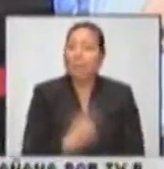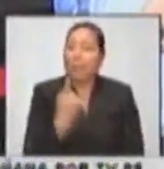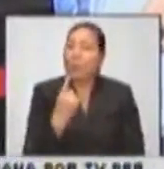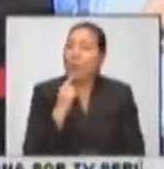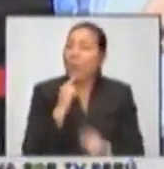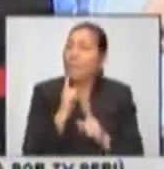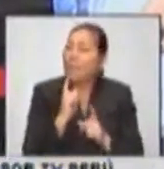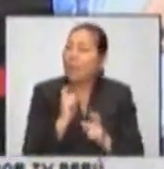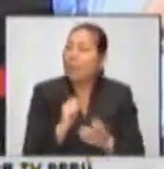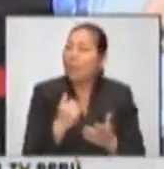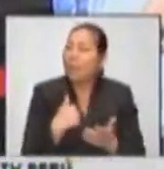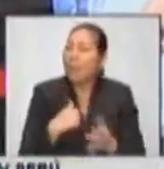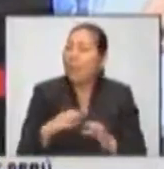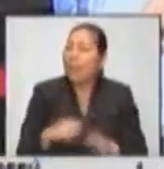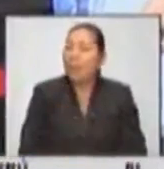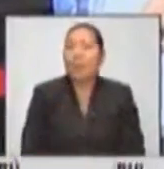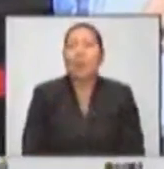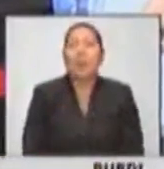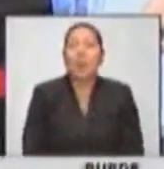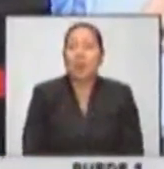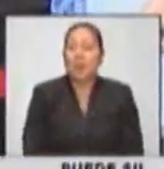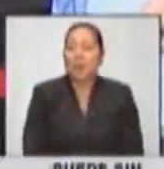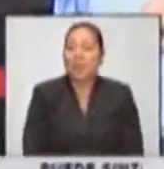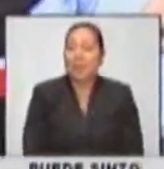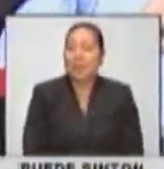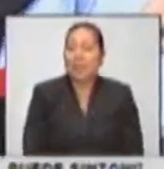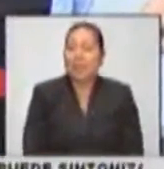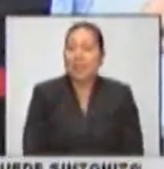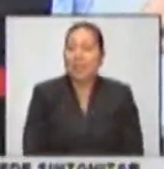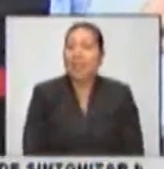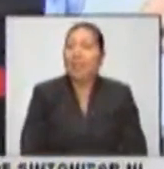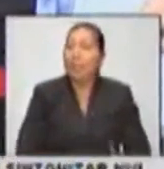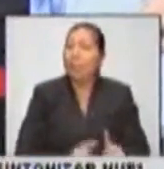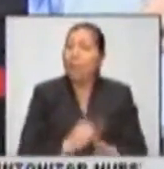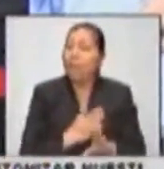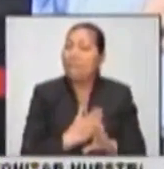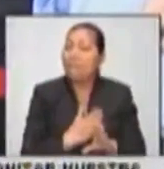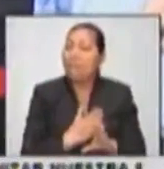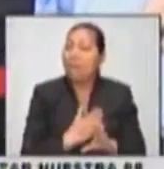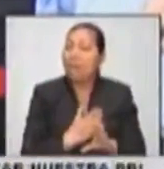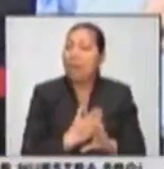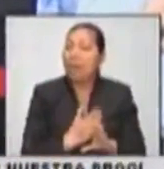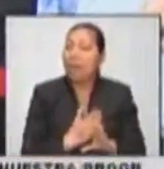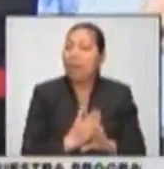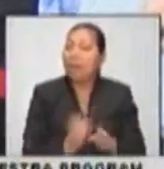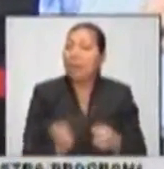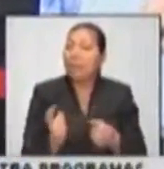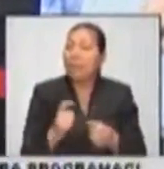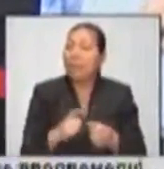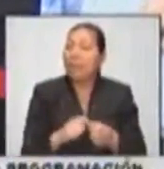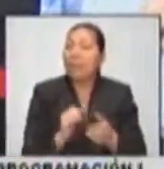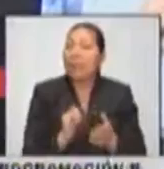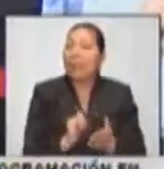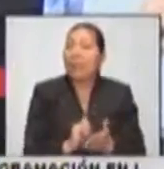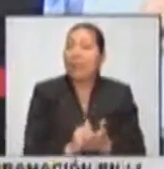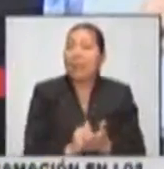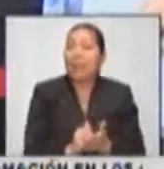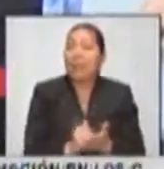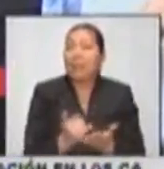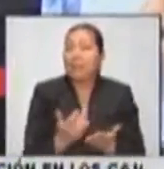inquietud que yo tengo es, de alguna manera, un asunto coyuntural, pero